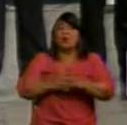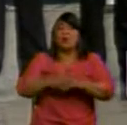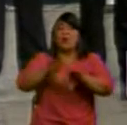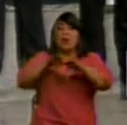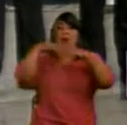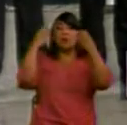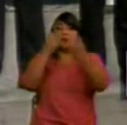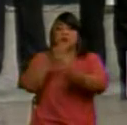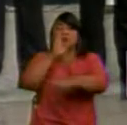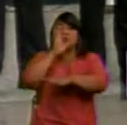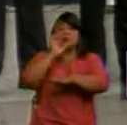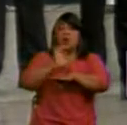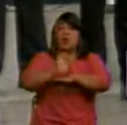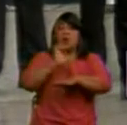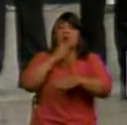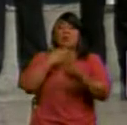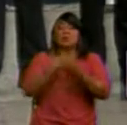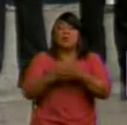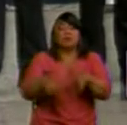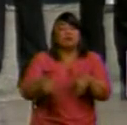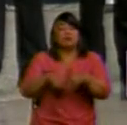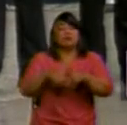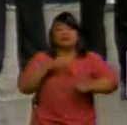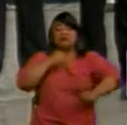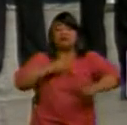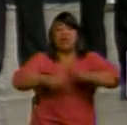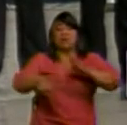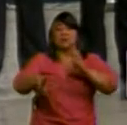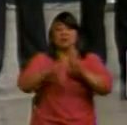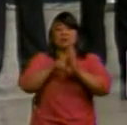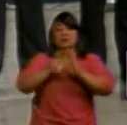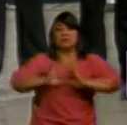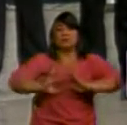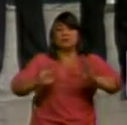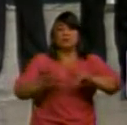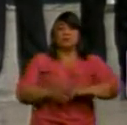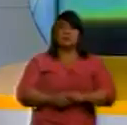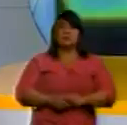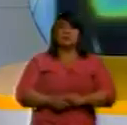Ecuador inició acciones legales. Abraham Ceballos, Noticiero 1.